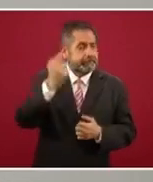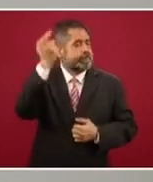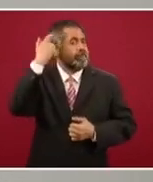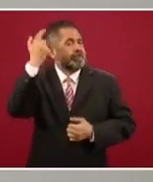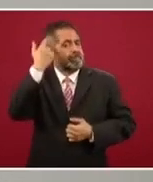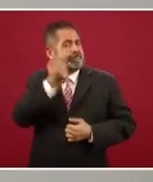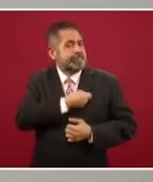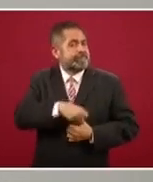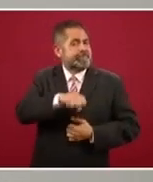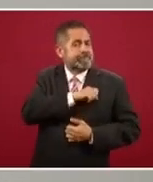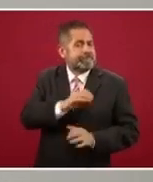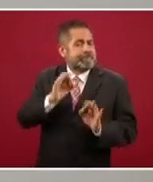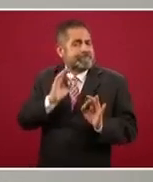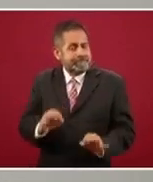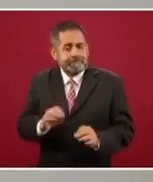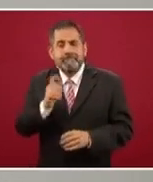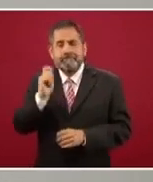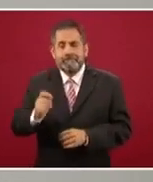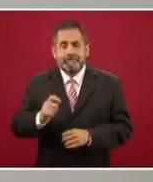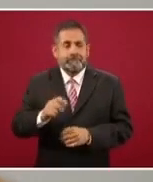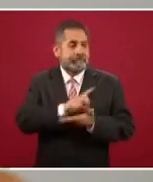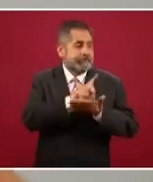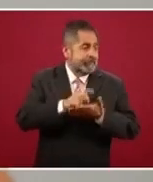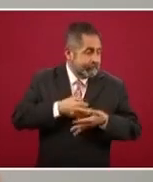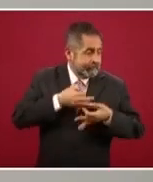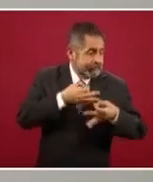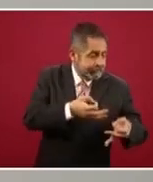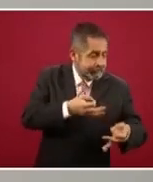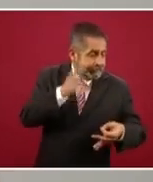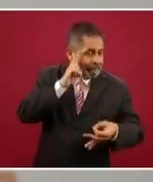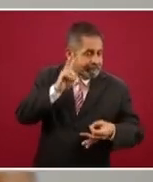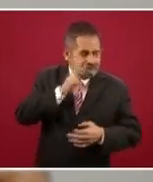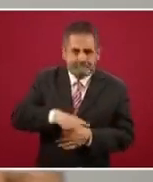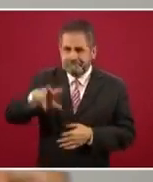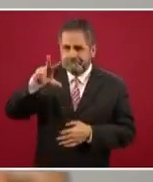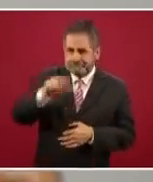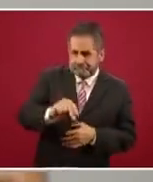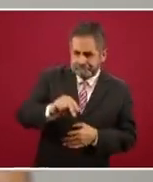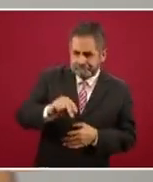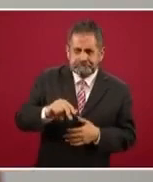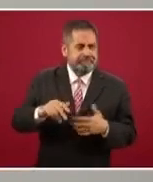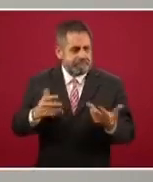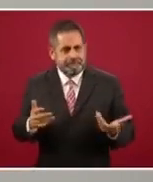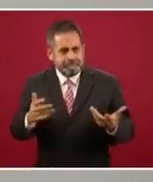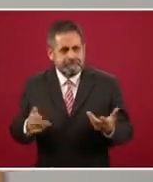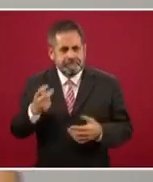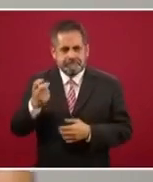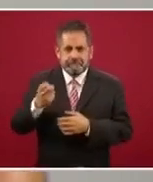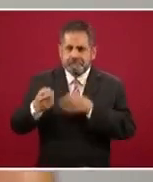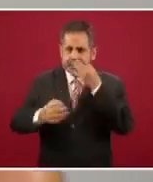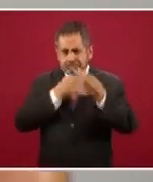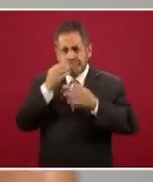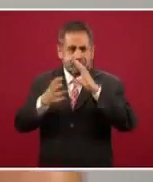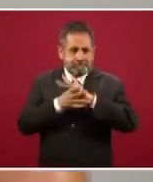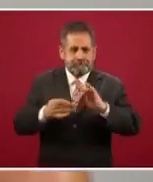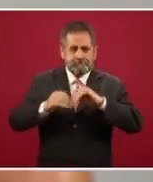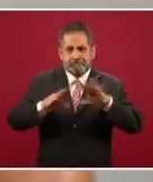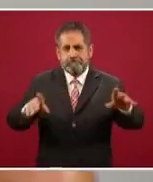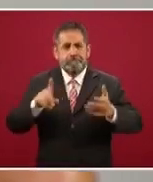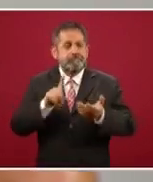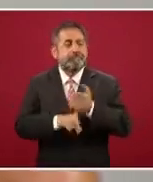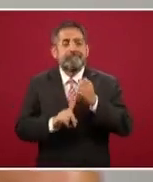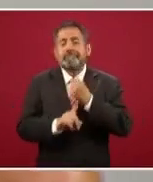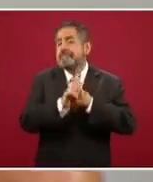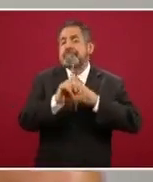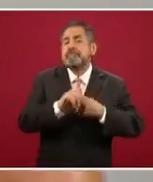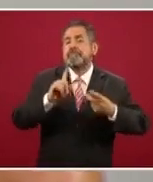implica el no a las adicciones, una acción preventiva que se origina, como muchas de las enfermedades de raíz, en la